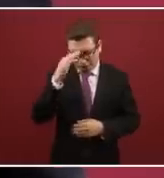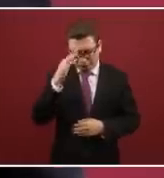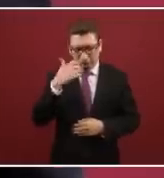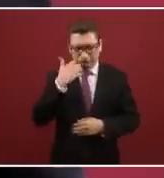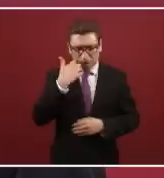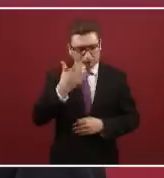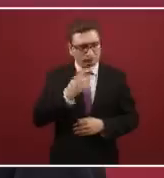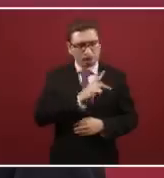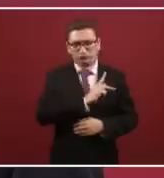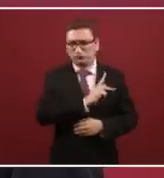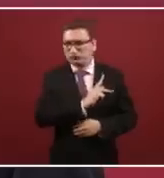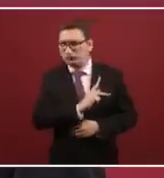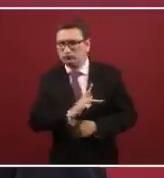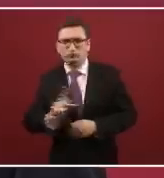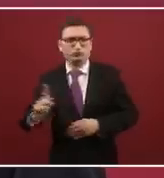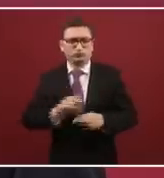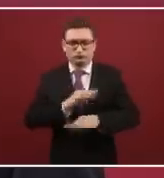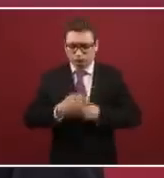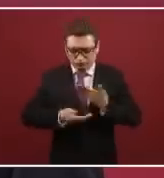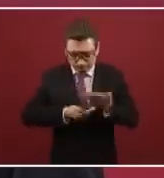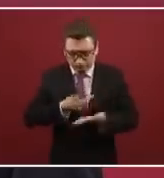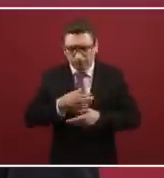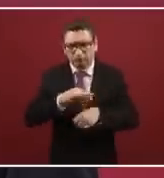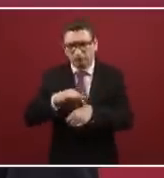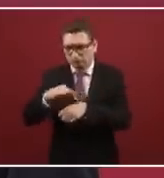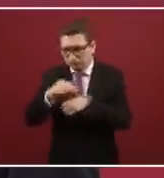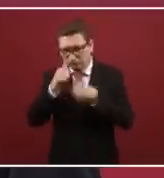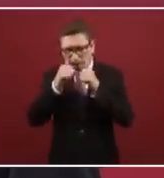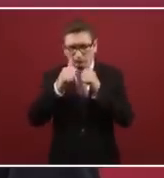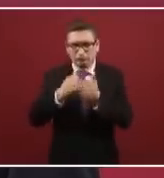universal de atención médica y de